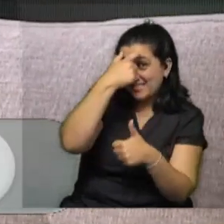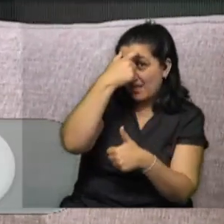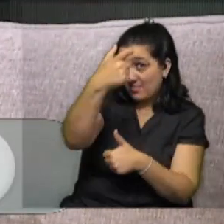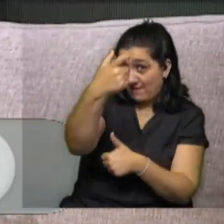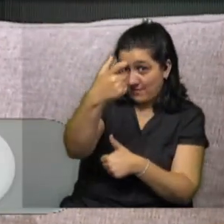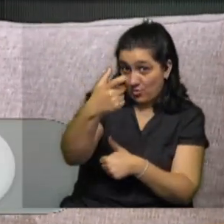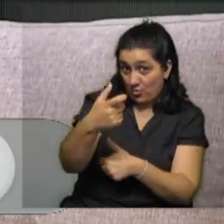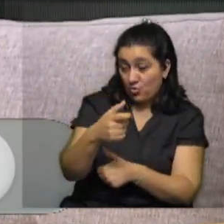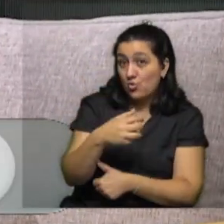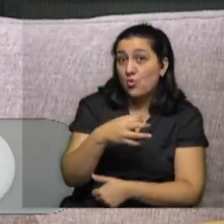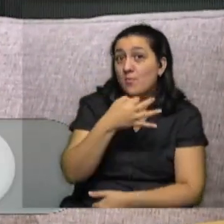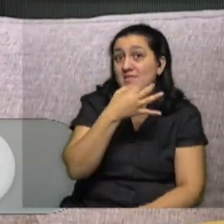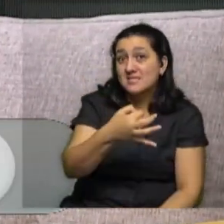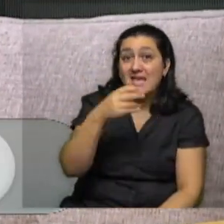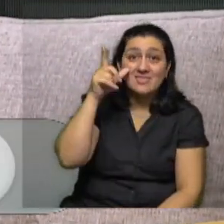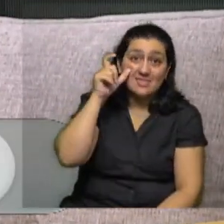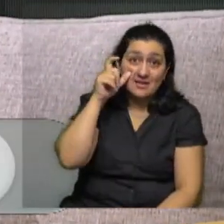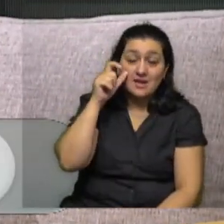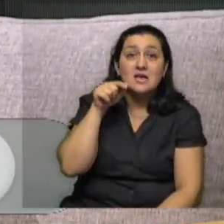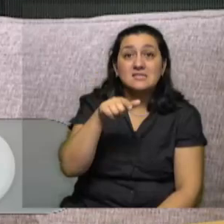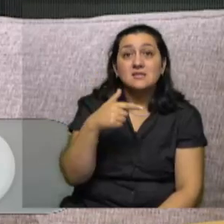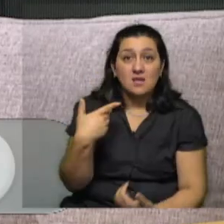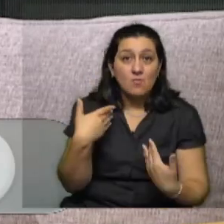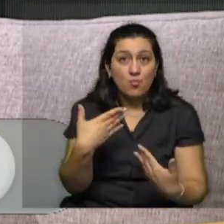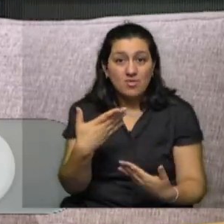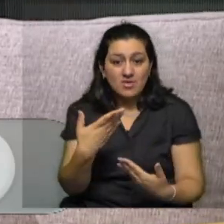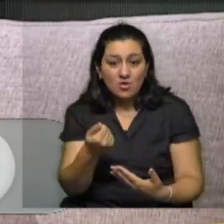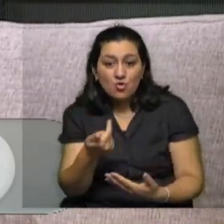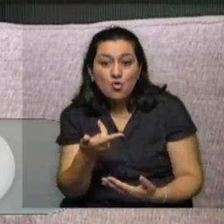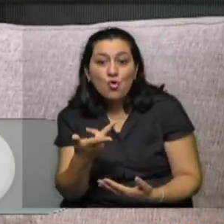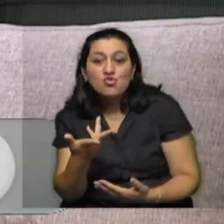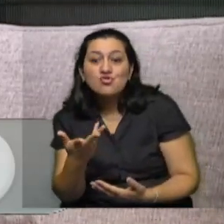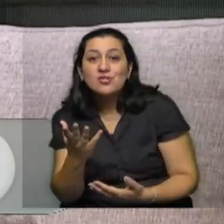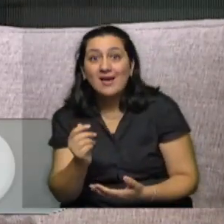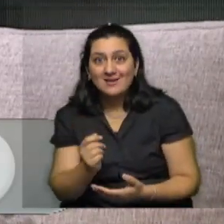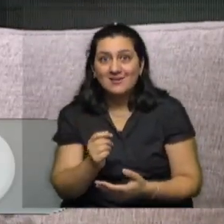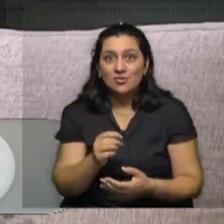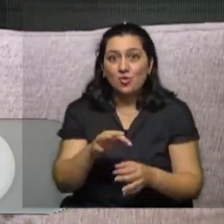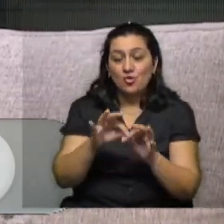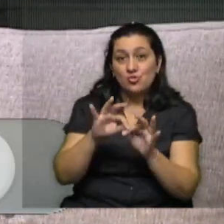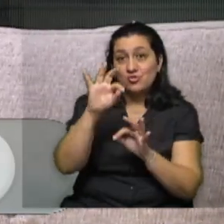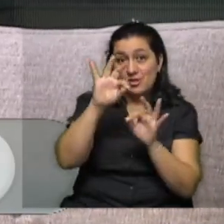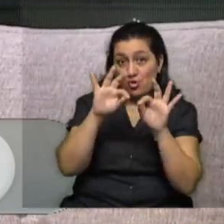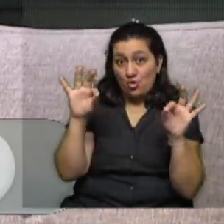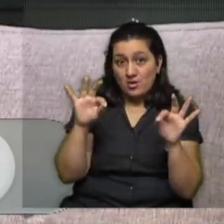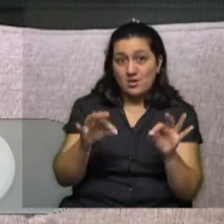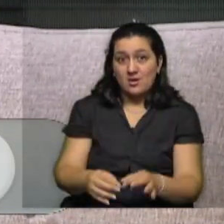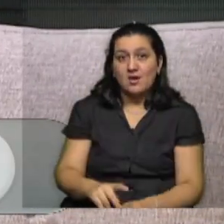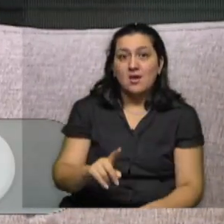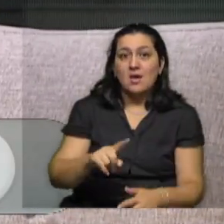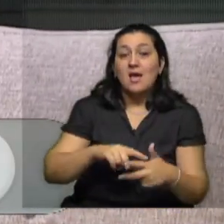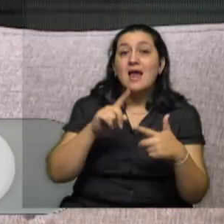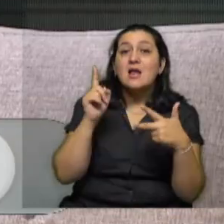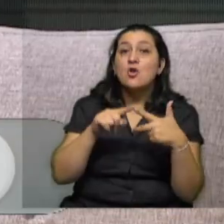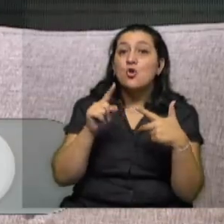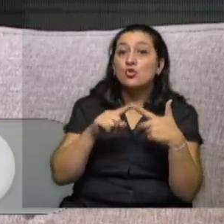como decía recién Tania, el cuantificable, ¿sí? El que se puede medir con tecnologías. Exacto. El otro aspecto